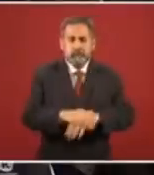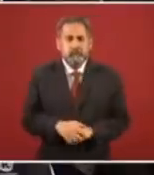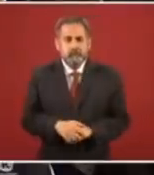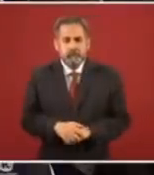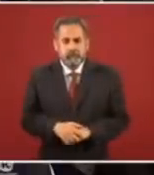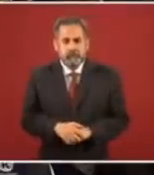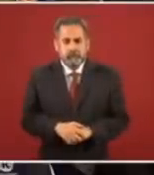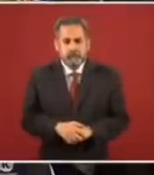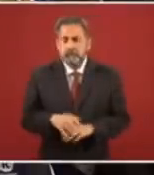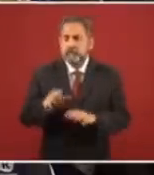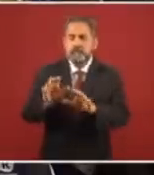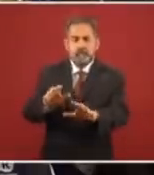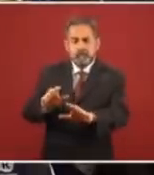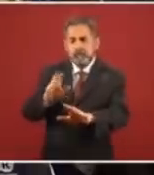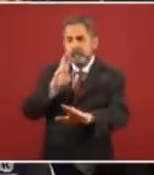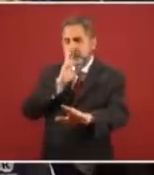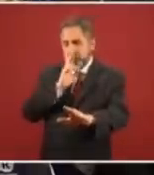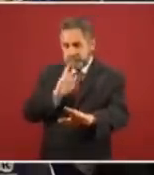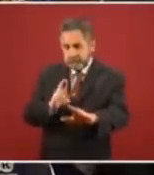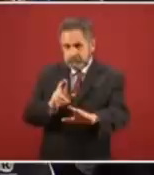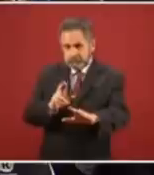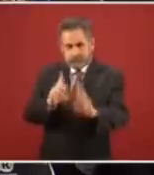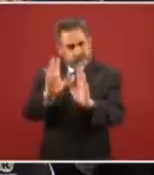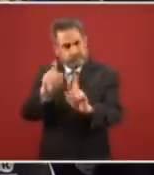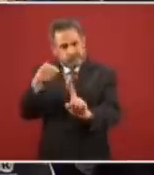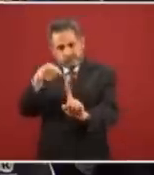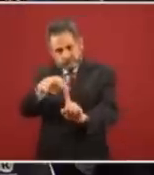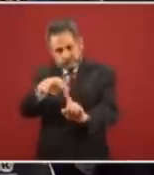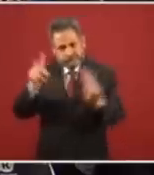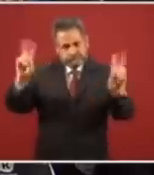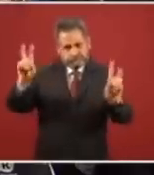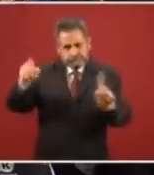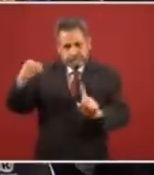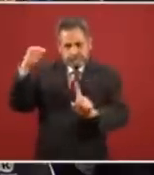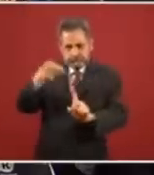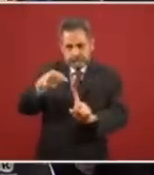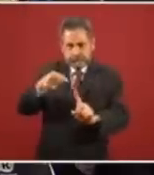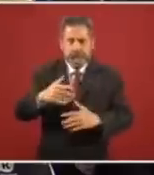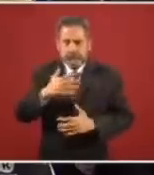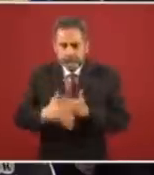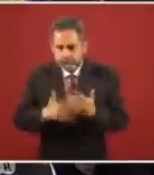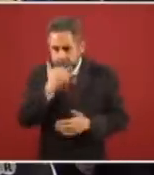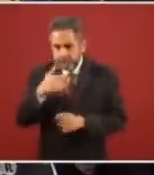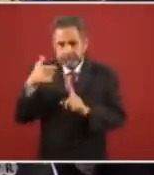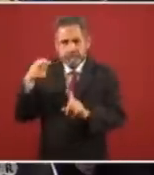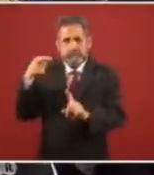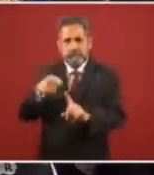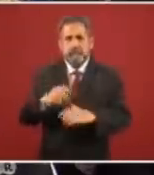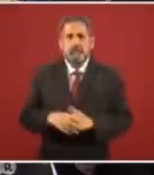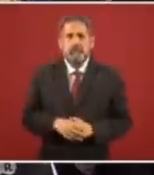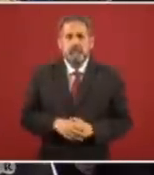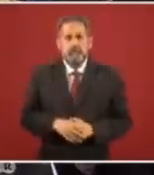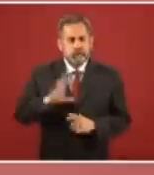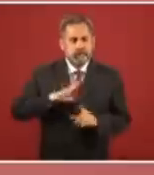Bueno, te contesto. Estamos en lo del avión, porque aquí… Entiendo. Sí, hay